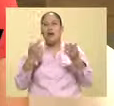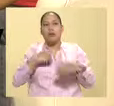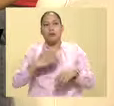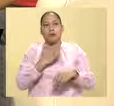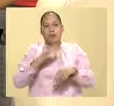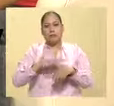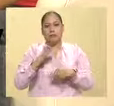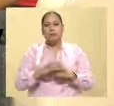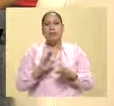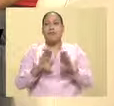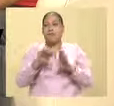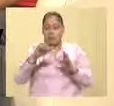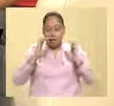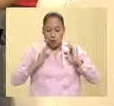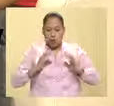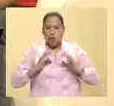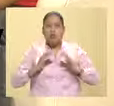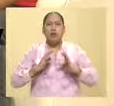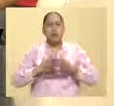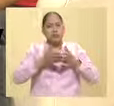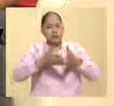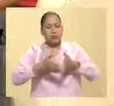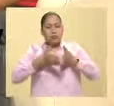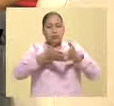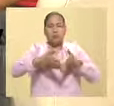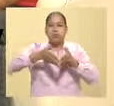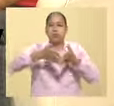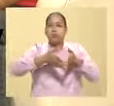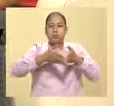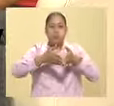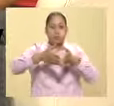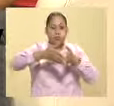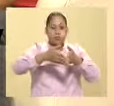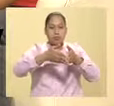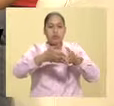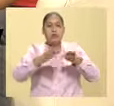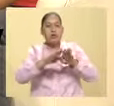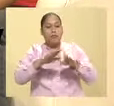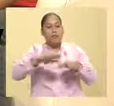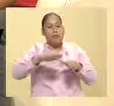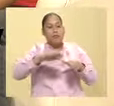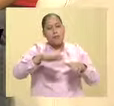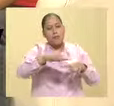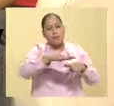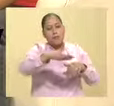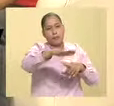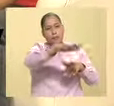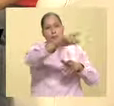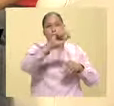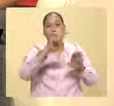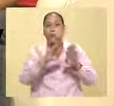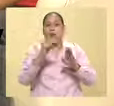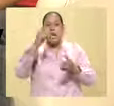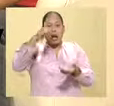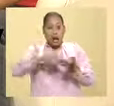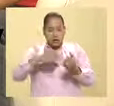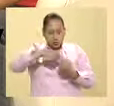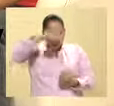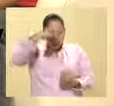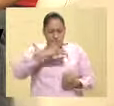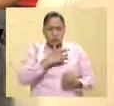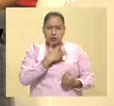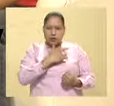que es una travesía física claramente establecida también es una travesía introspectiva no muchísimo desde